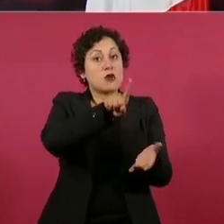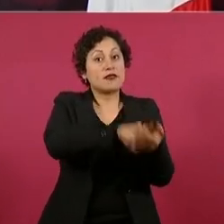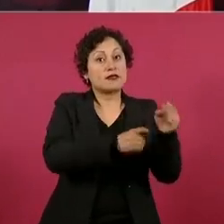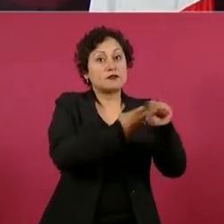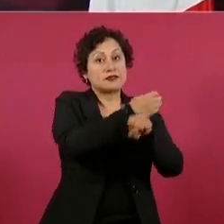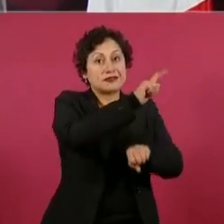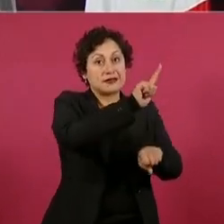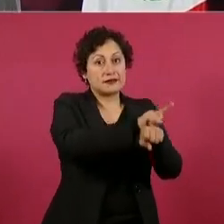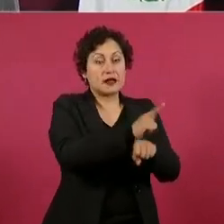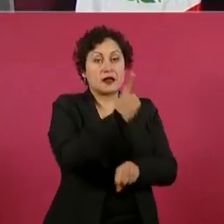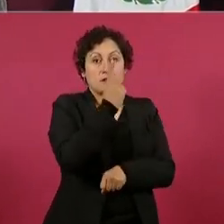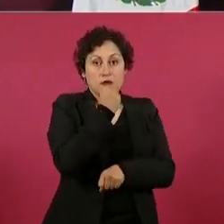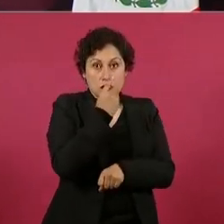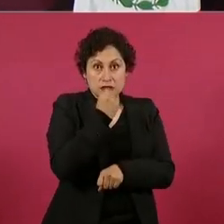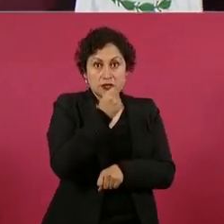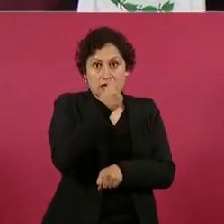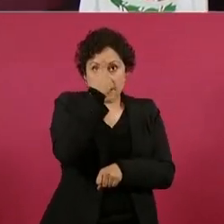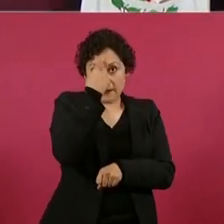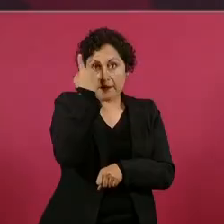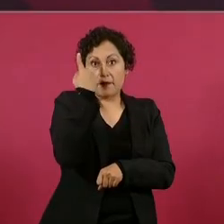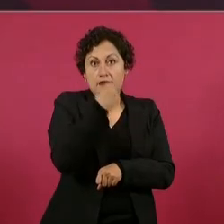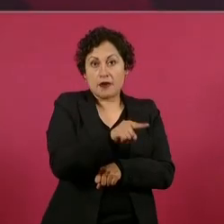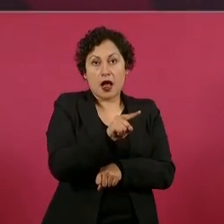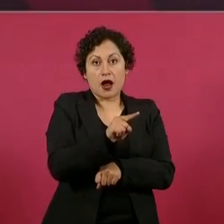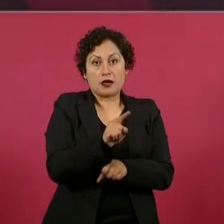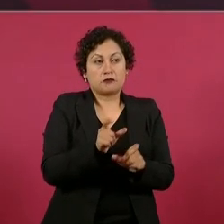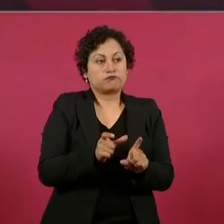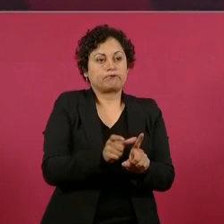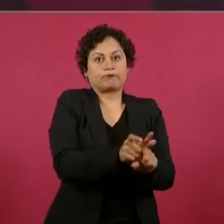dar protección a los productores.